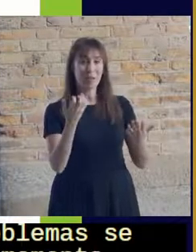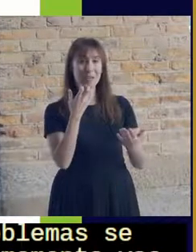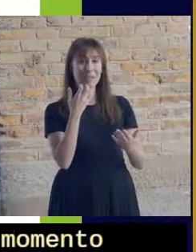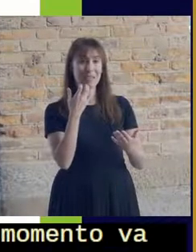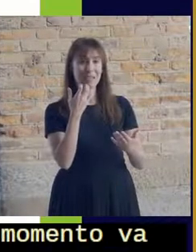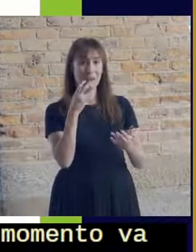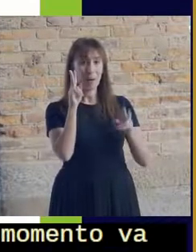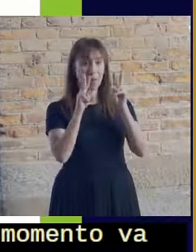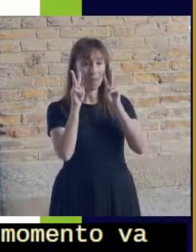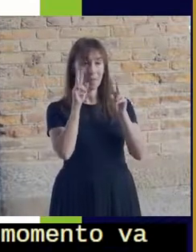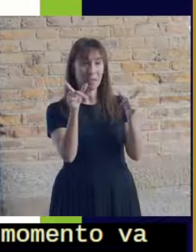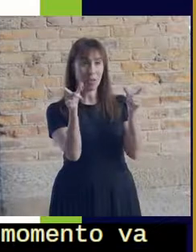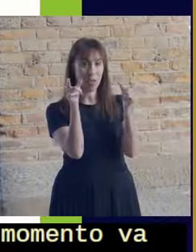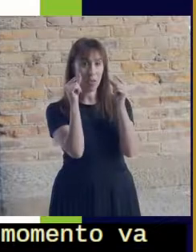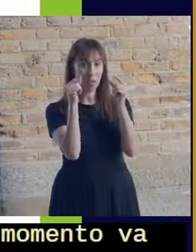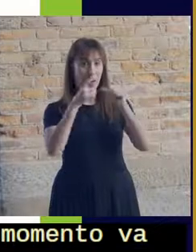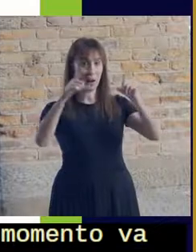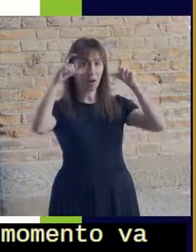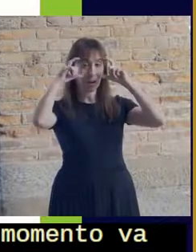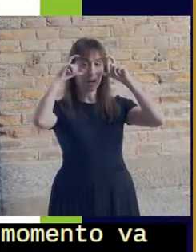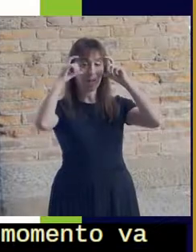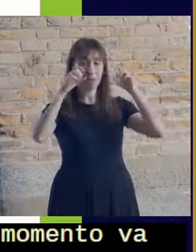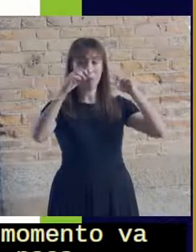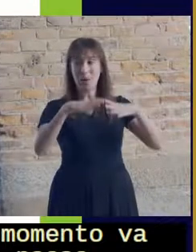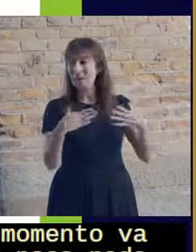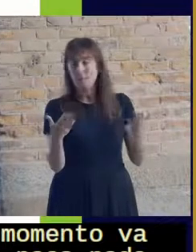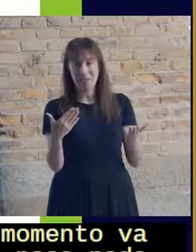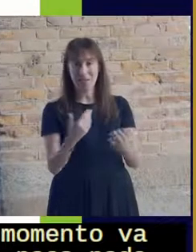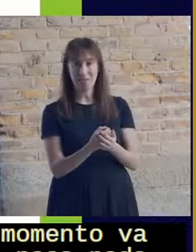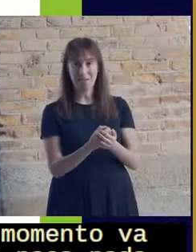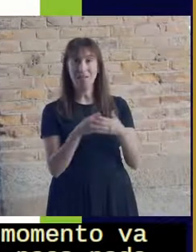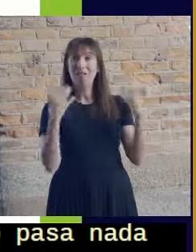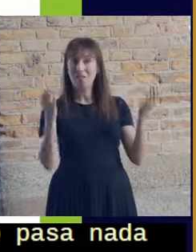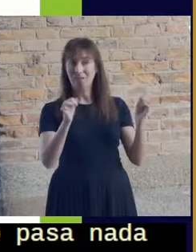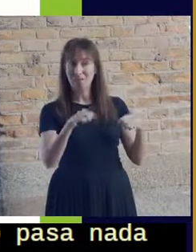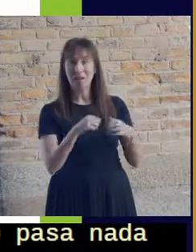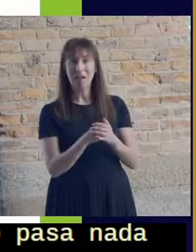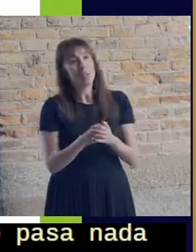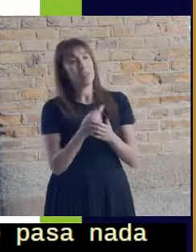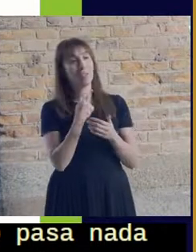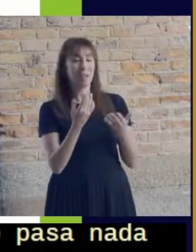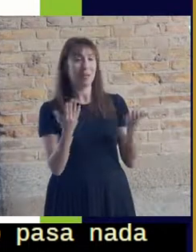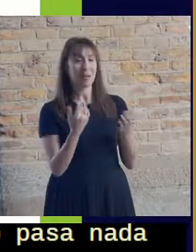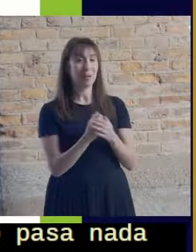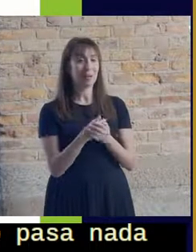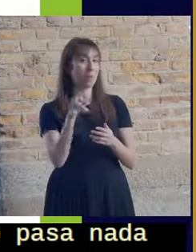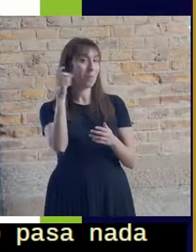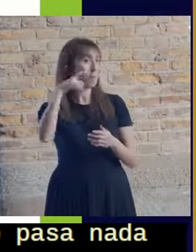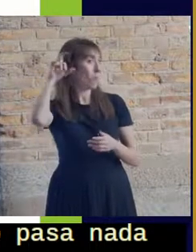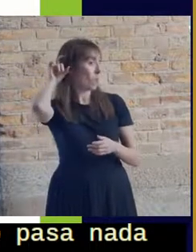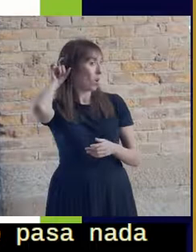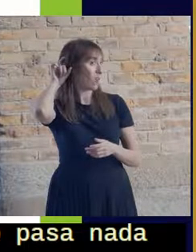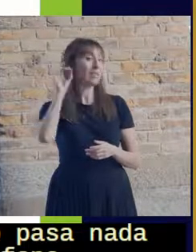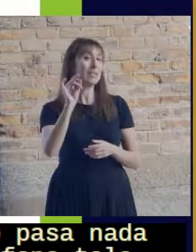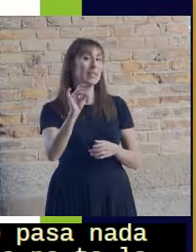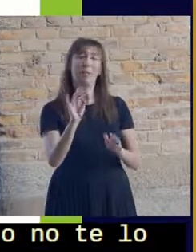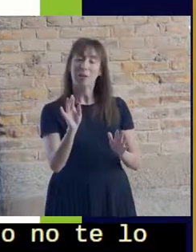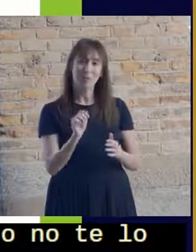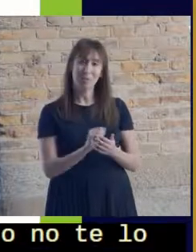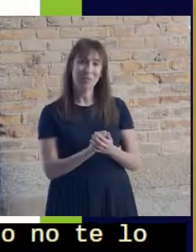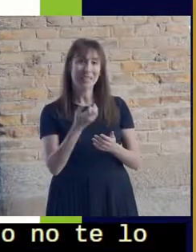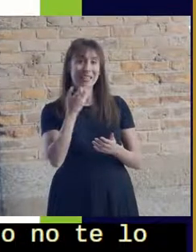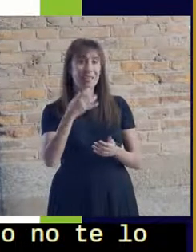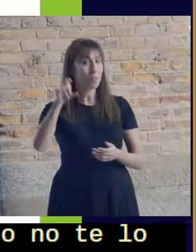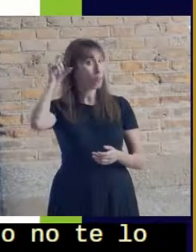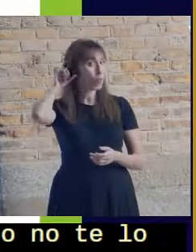vas perdiendo vista te pones la gafa y es como si no pasase nada vale entonces dices a pues yo me pongo un audífono el audífono te lo tienes que poner